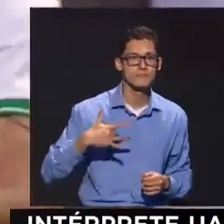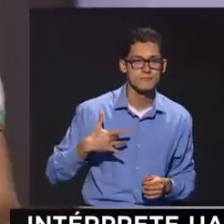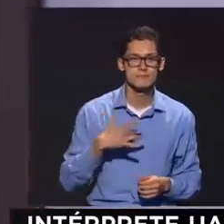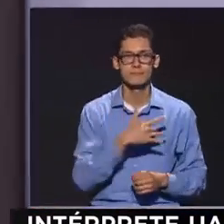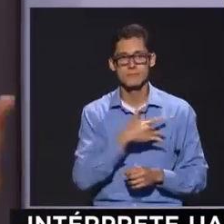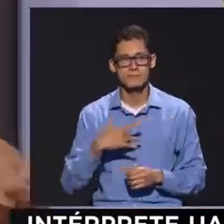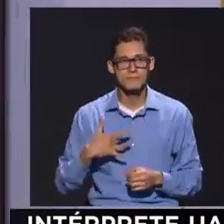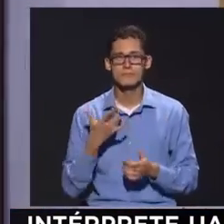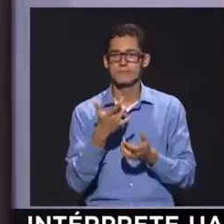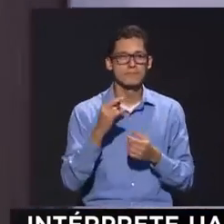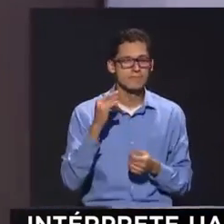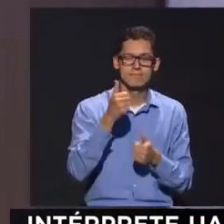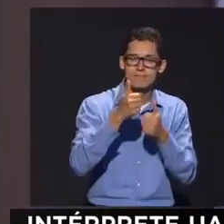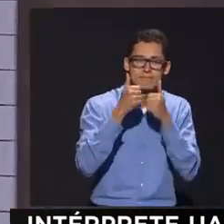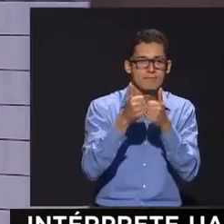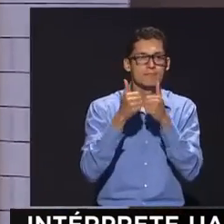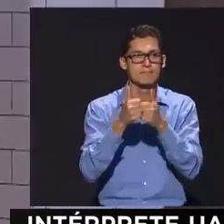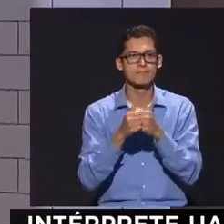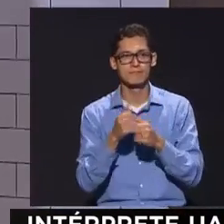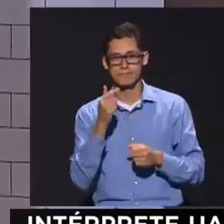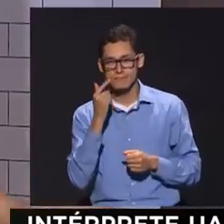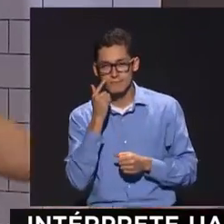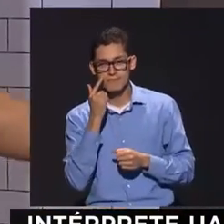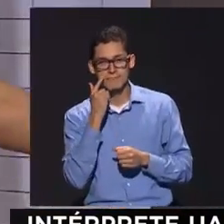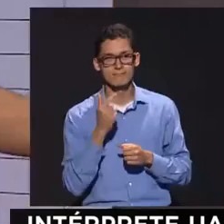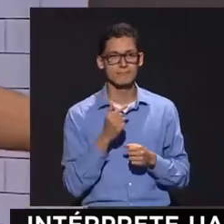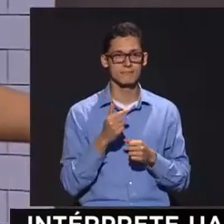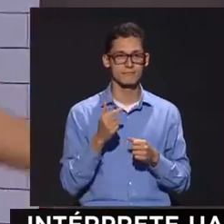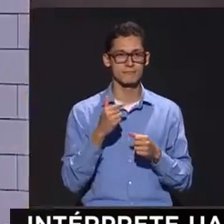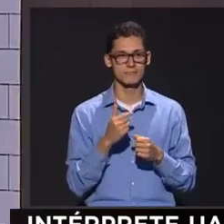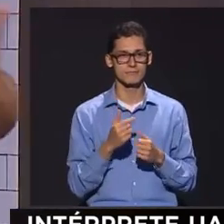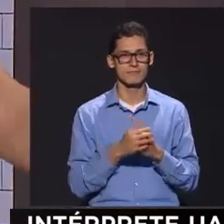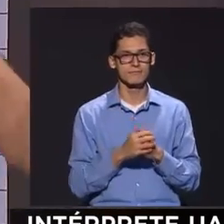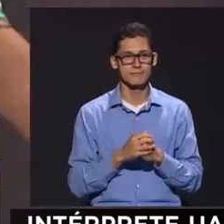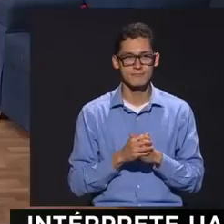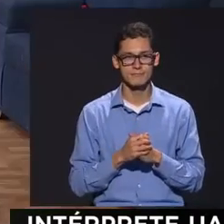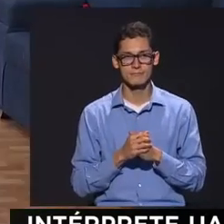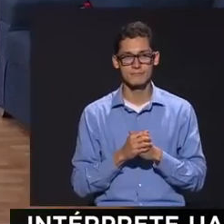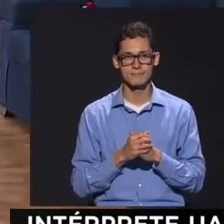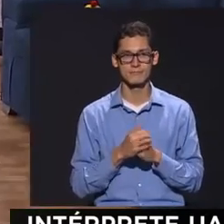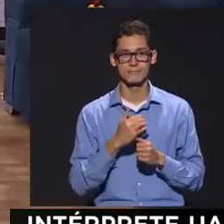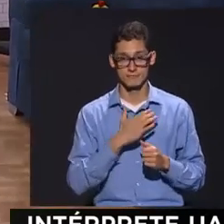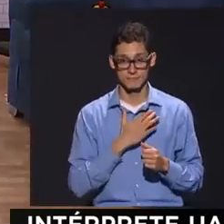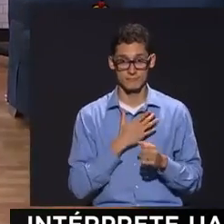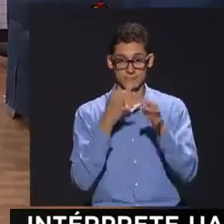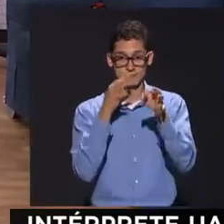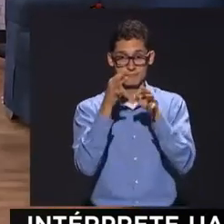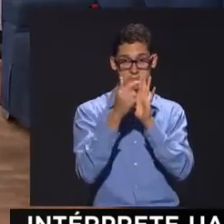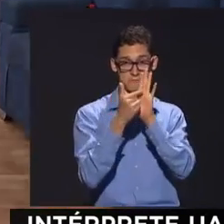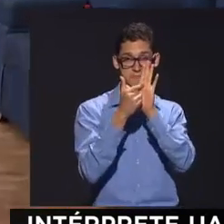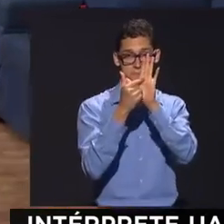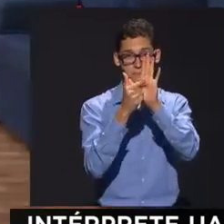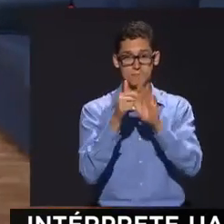buenos hábitos por ejemplo está ritmo de parrandero como bailar adelante y atrás